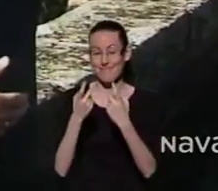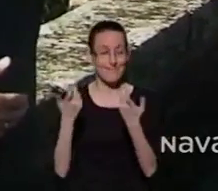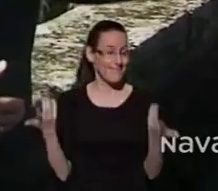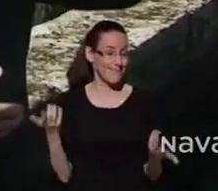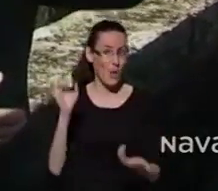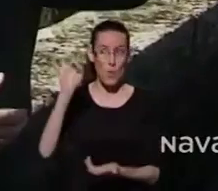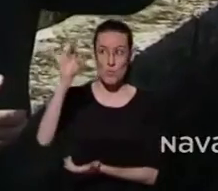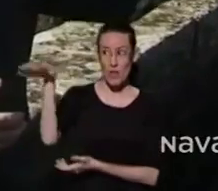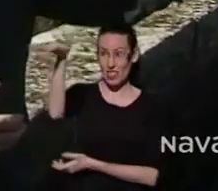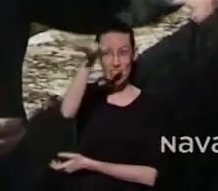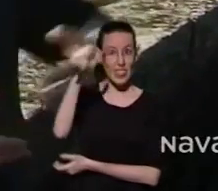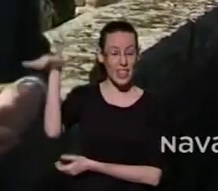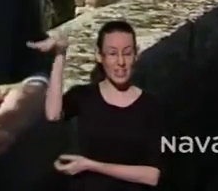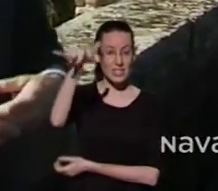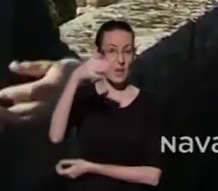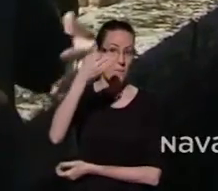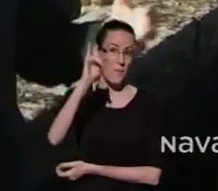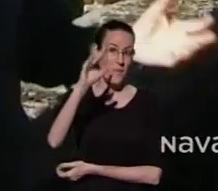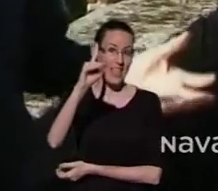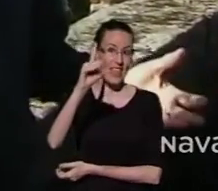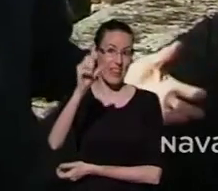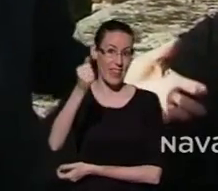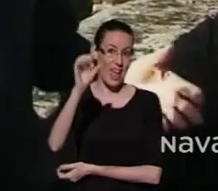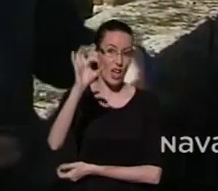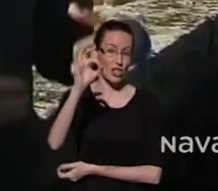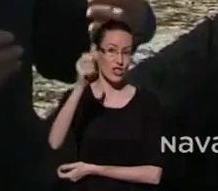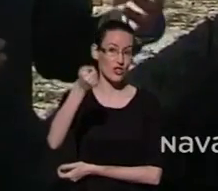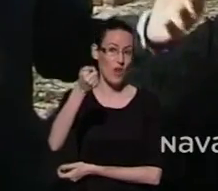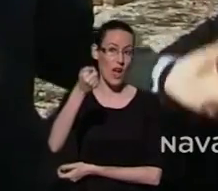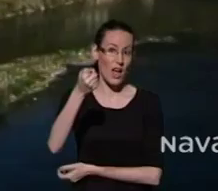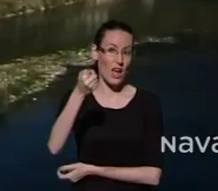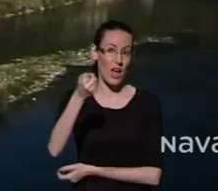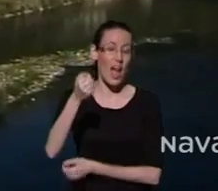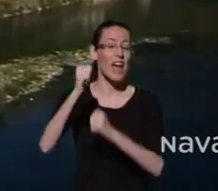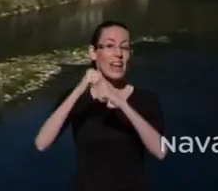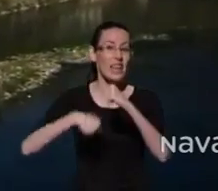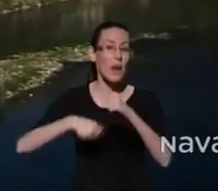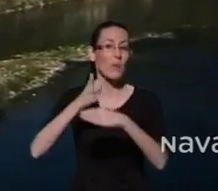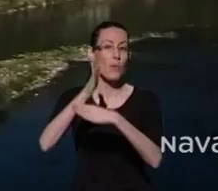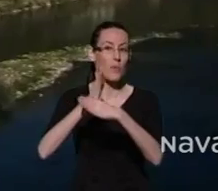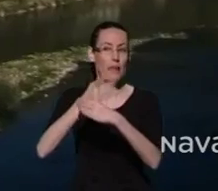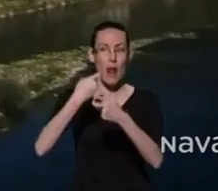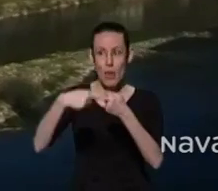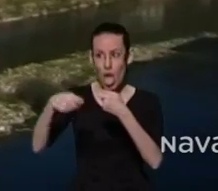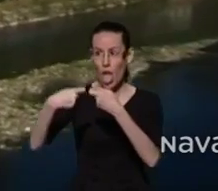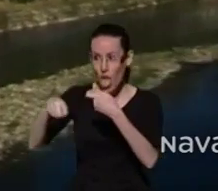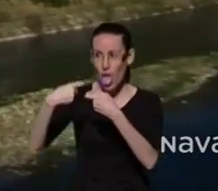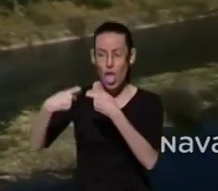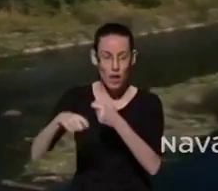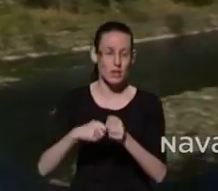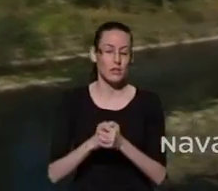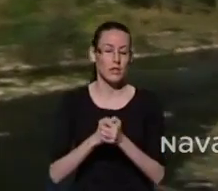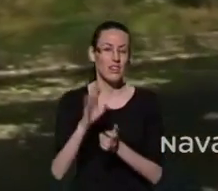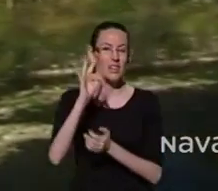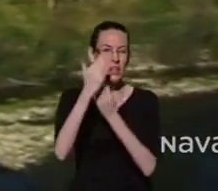montes estos que digo, de Bidasoa y Berroarán, pues carbón y madera. Luego además, los vecinos